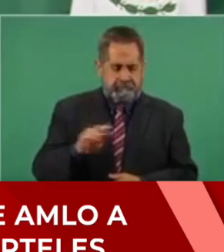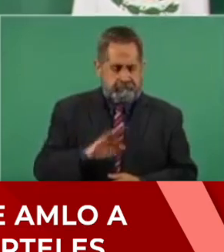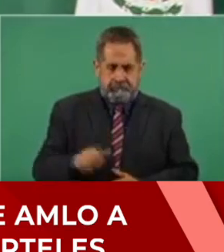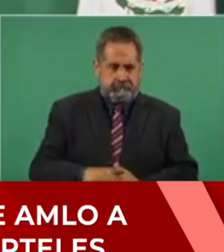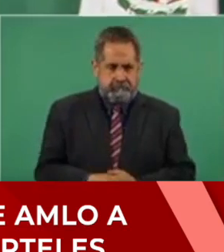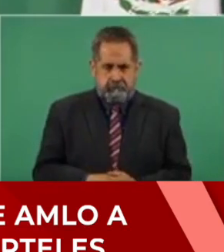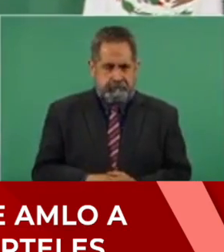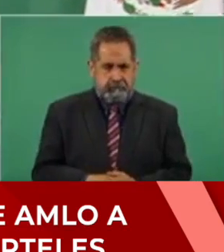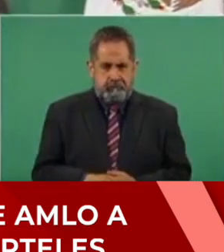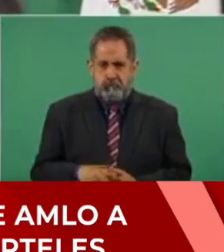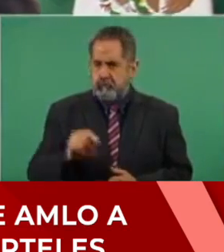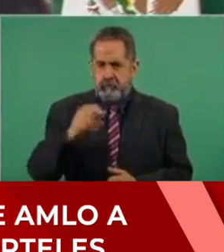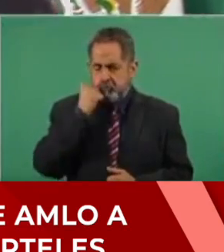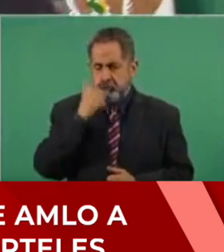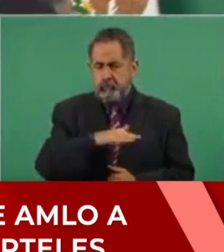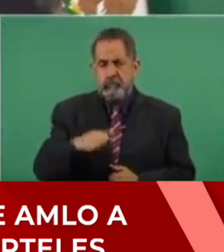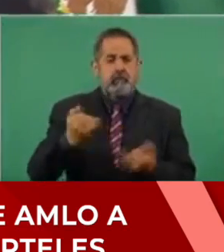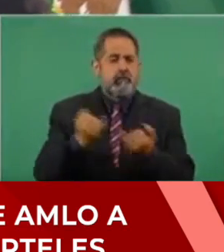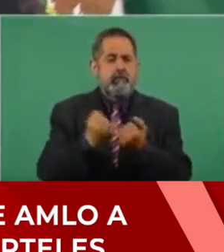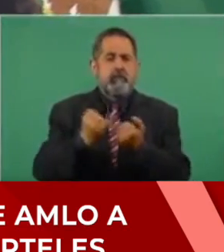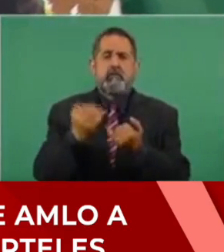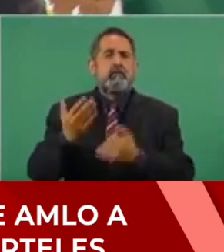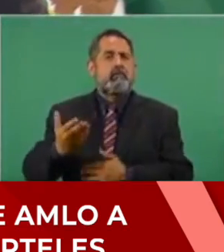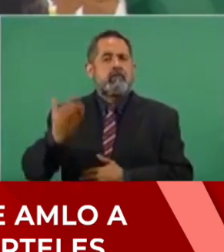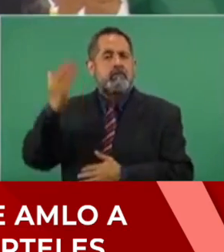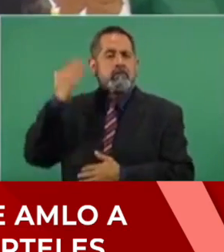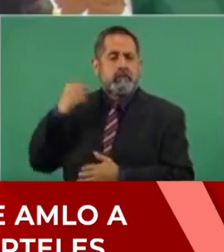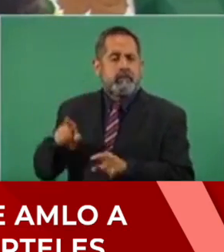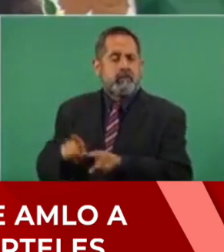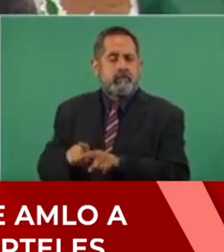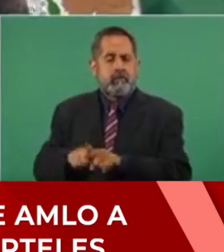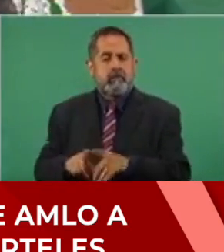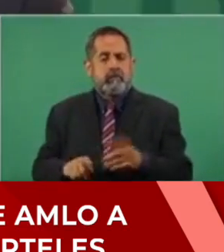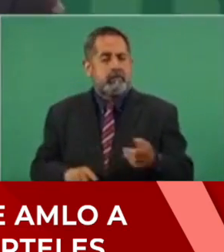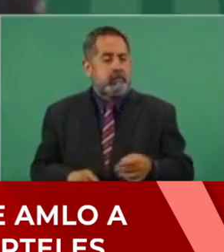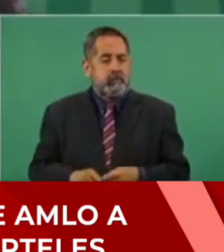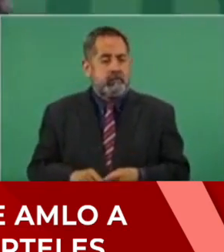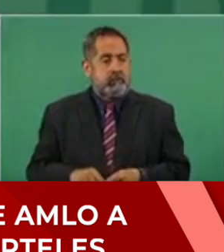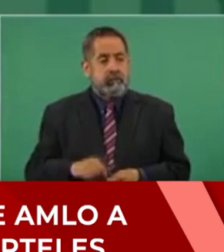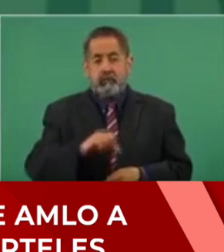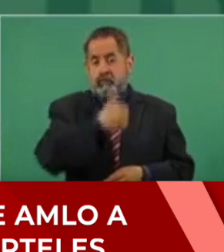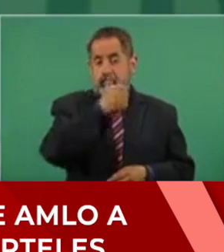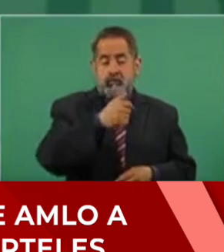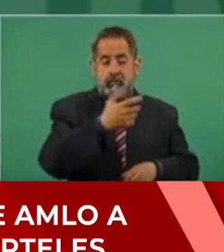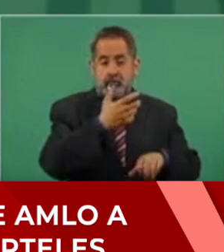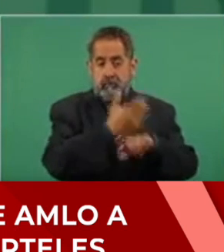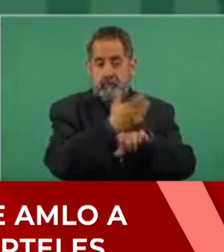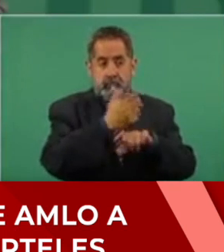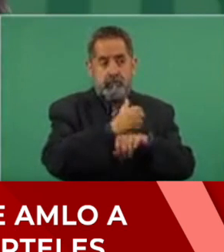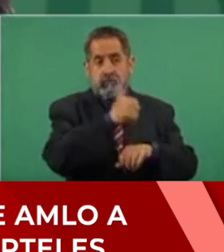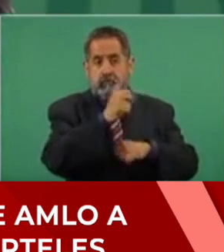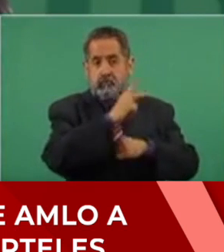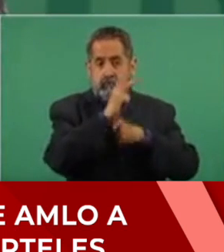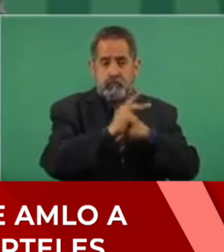No queremos, como era antes, que agentes extranjeros